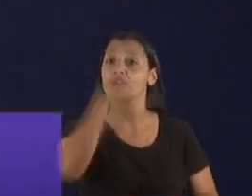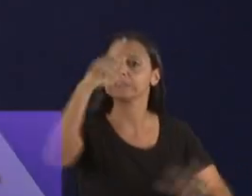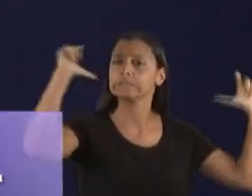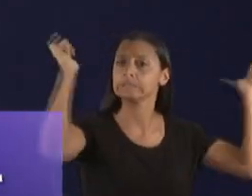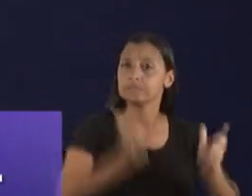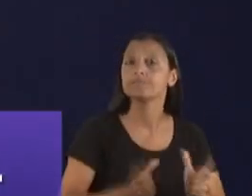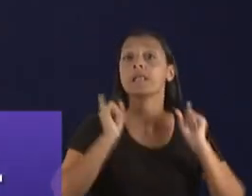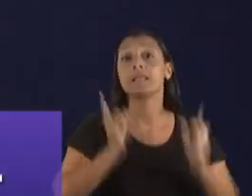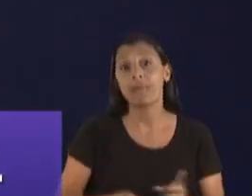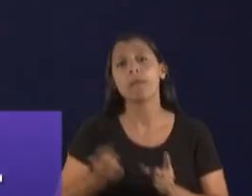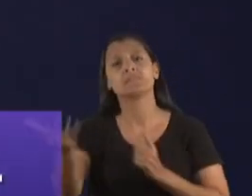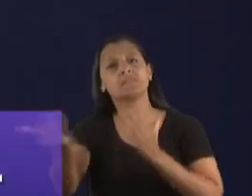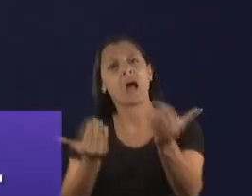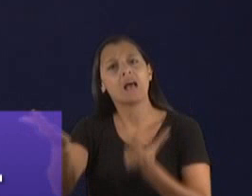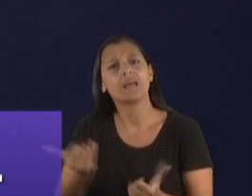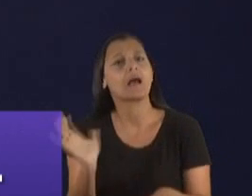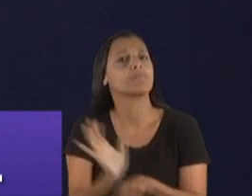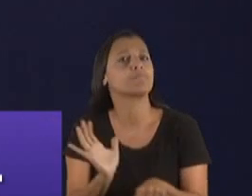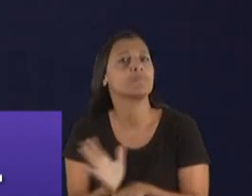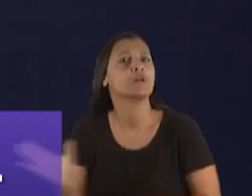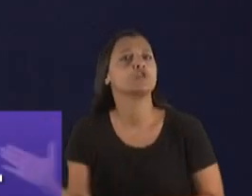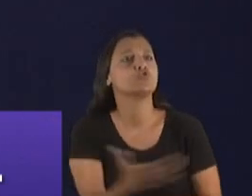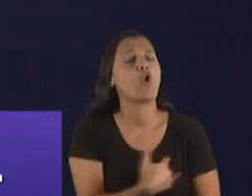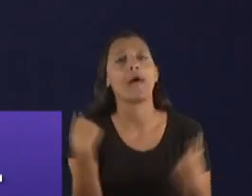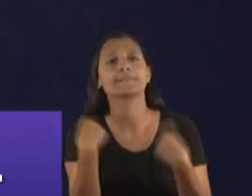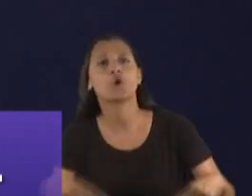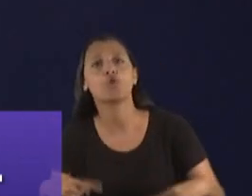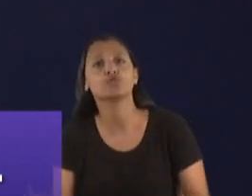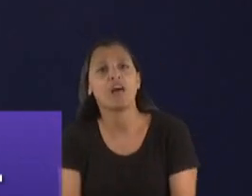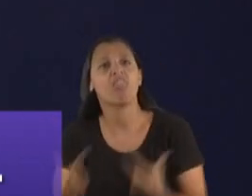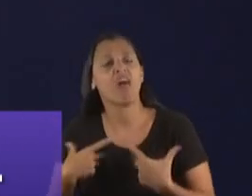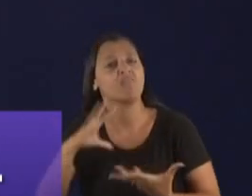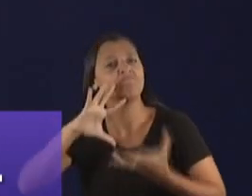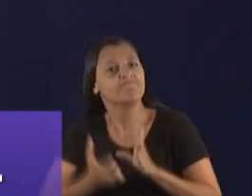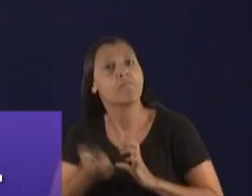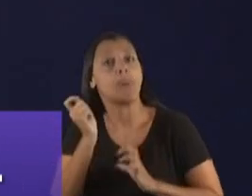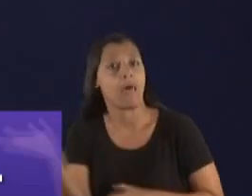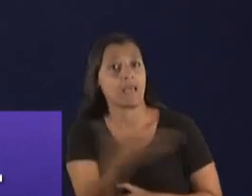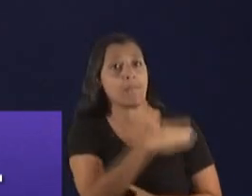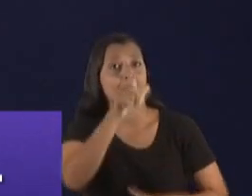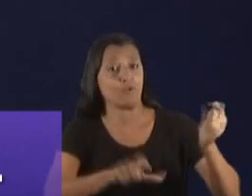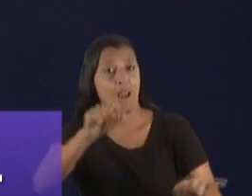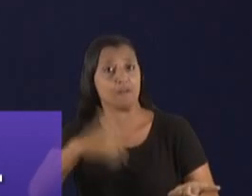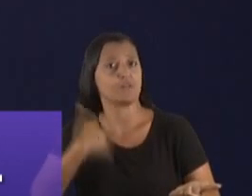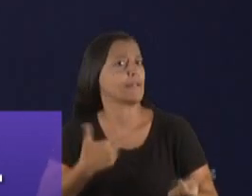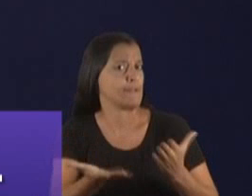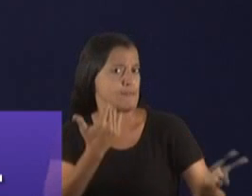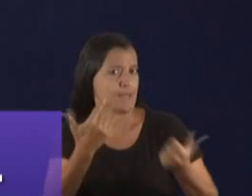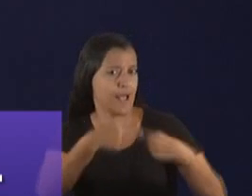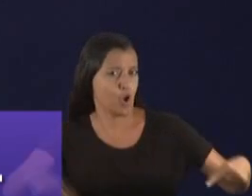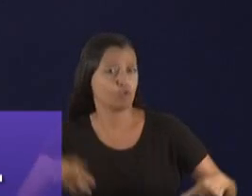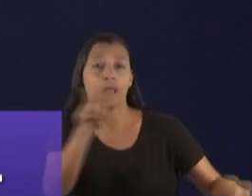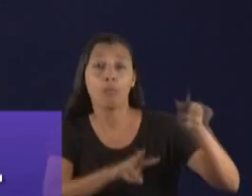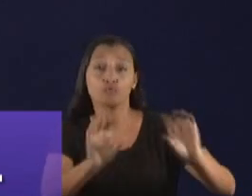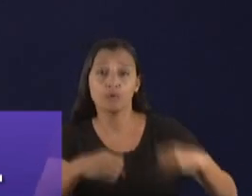la eliminación de todo lo que no genere un beneficio para los argentinos. Se